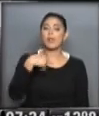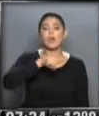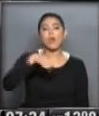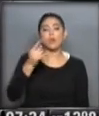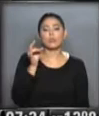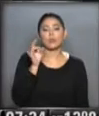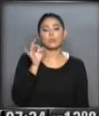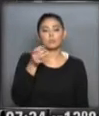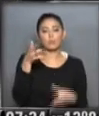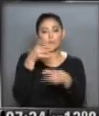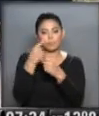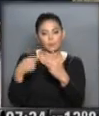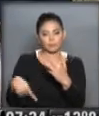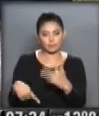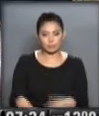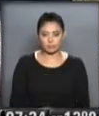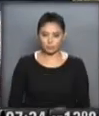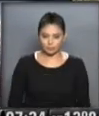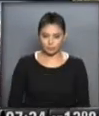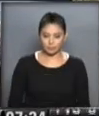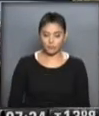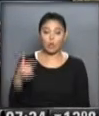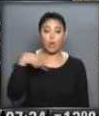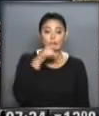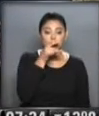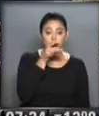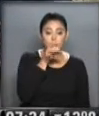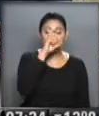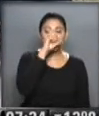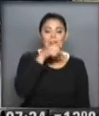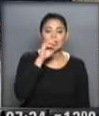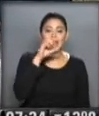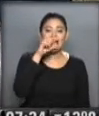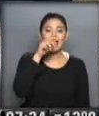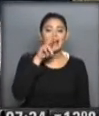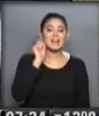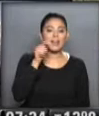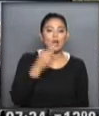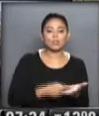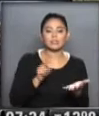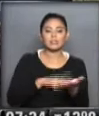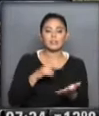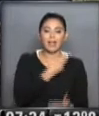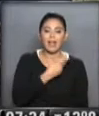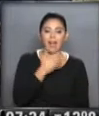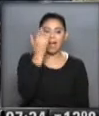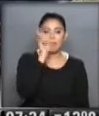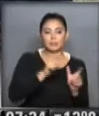suceder con el transporte de pasajeros. Hoy el Belgrano Carga vuelve a ser de todos los argentinos.